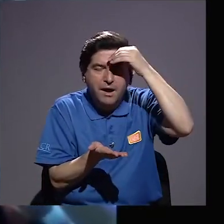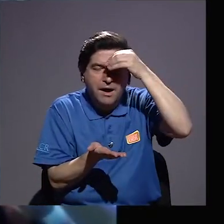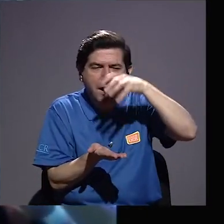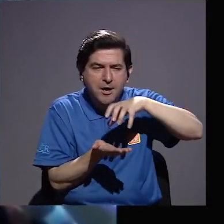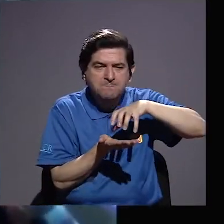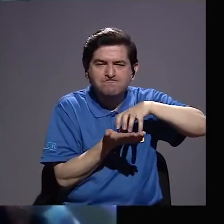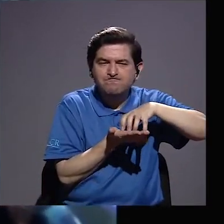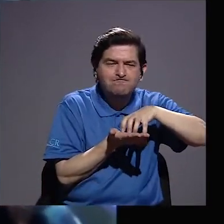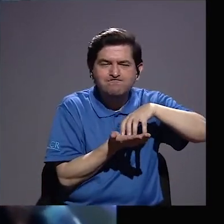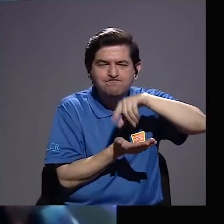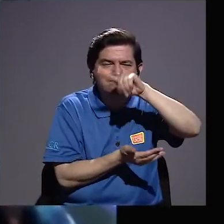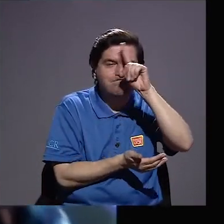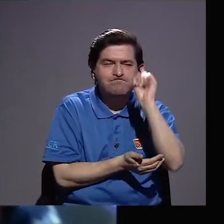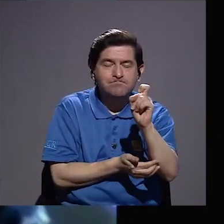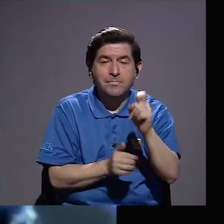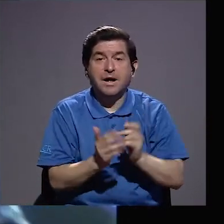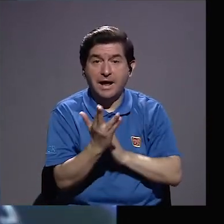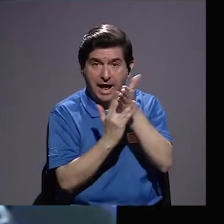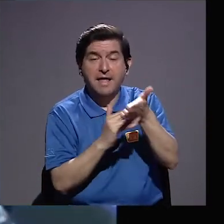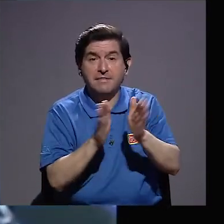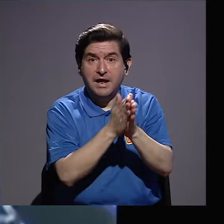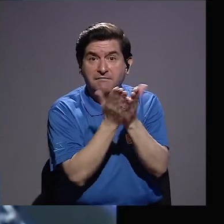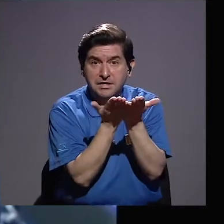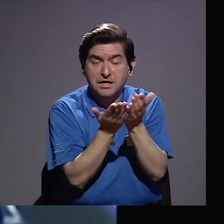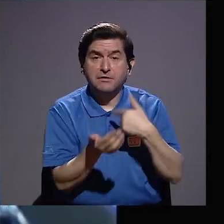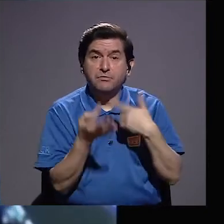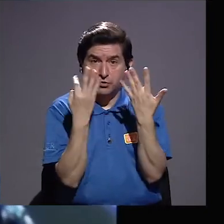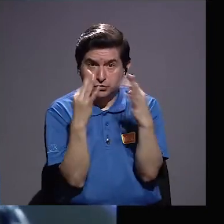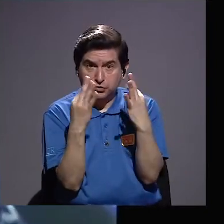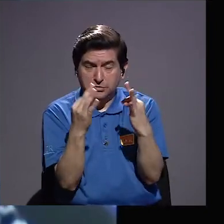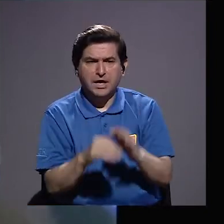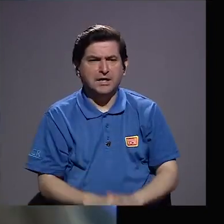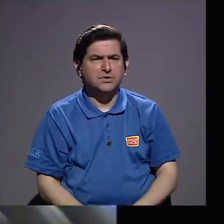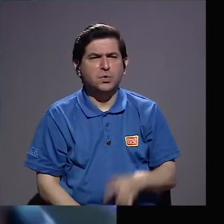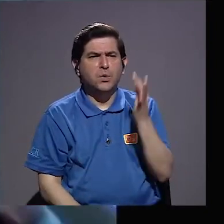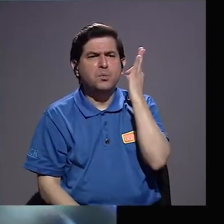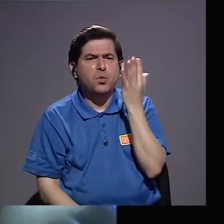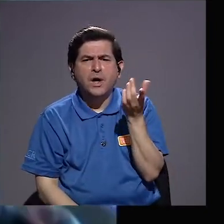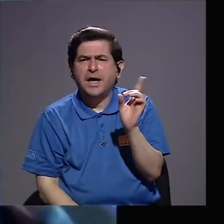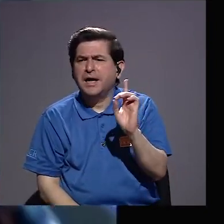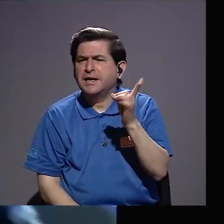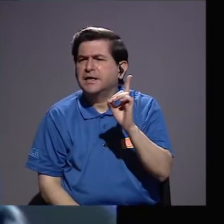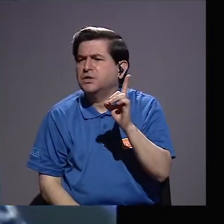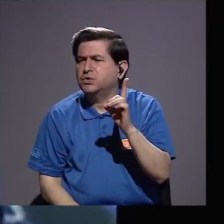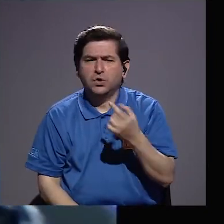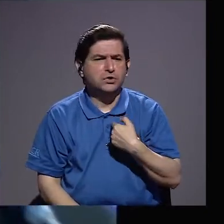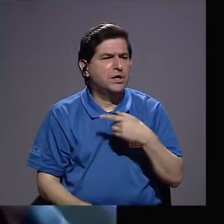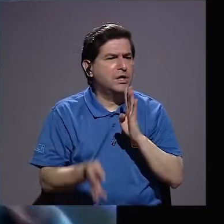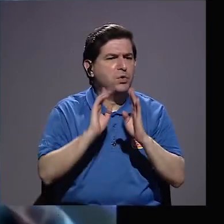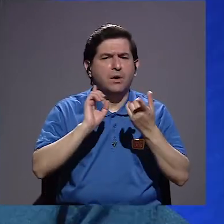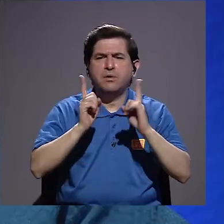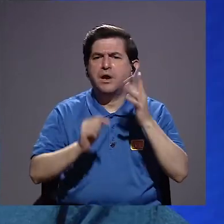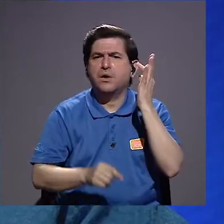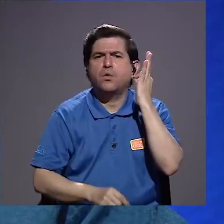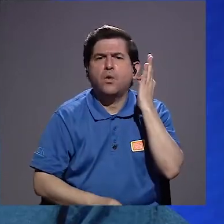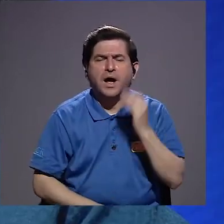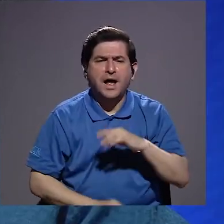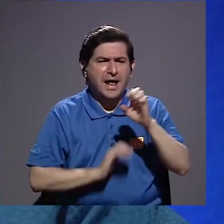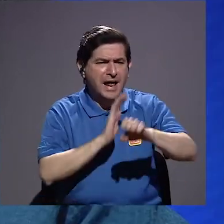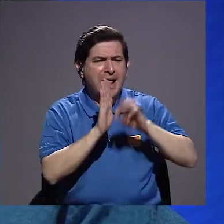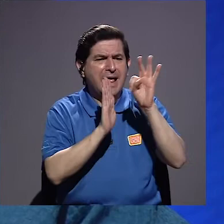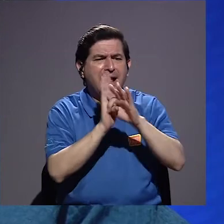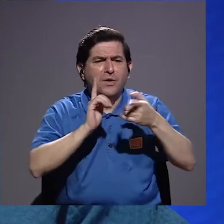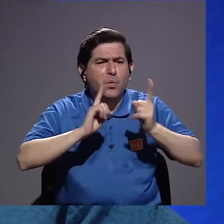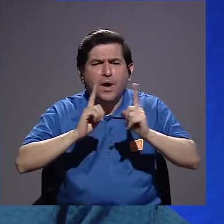aprende a cuestionar, que es lo que trato con el libro también, de cuestionar y de preguntarse dónde están las mujeres, de qué mujer estoy